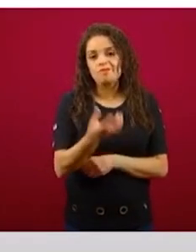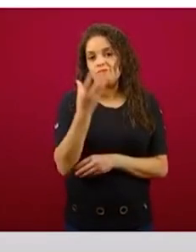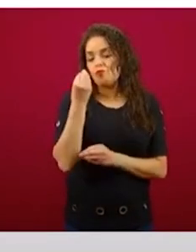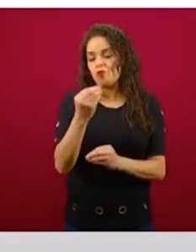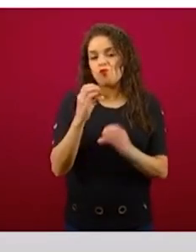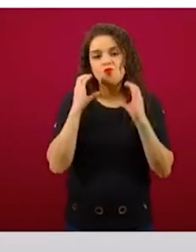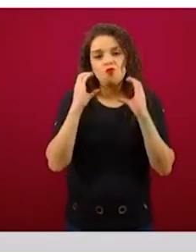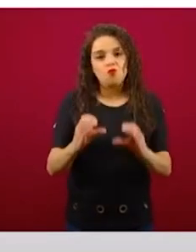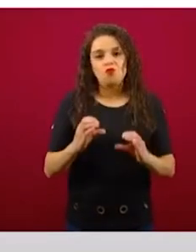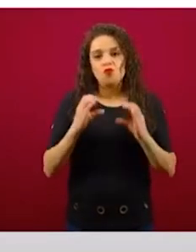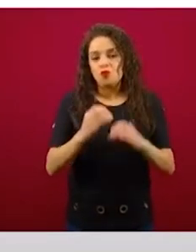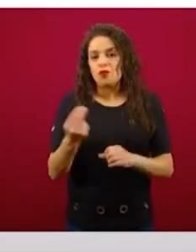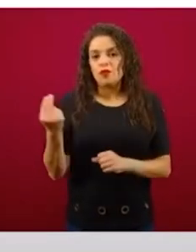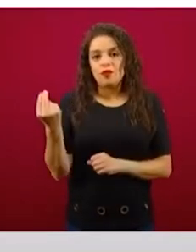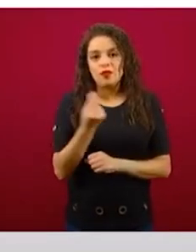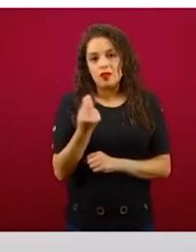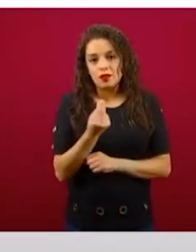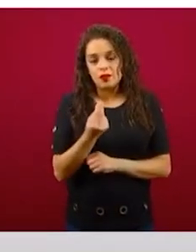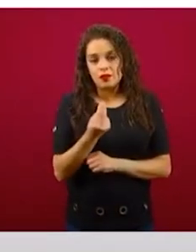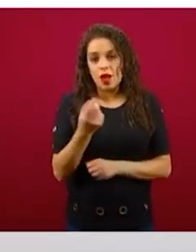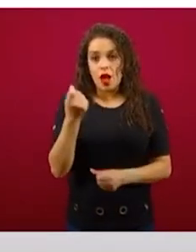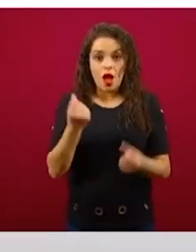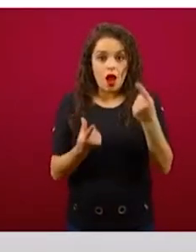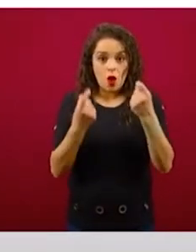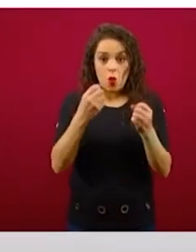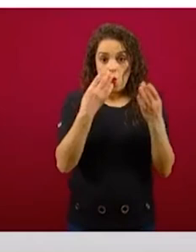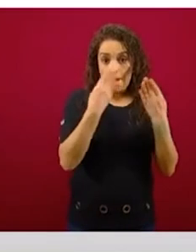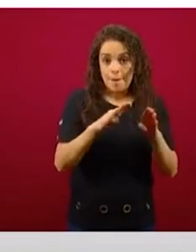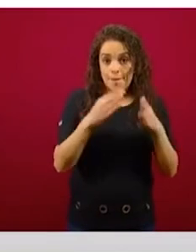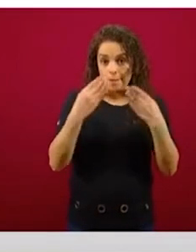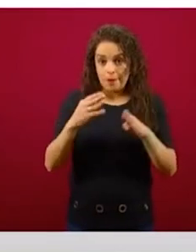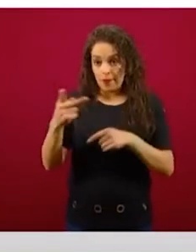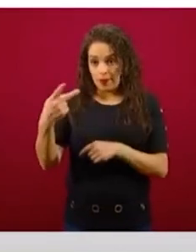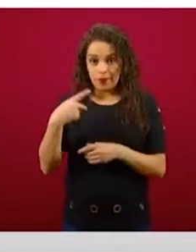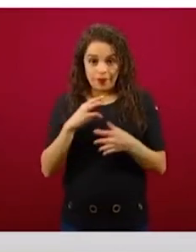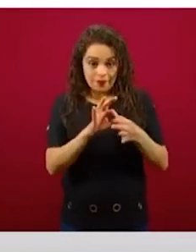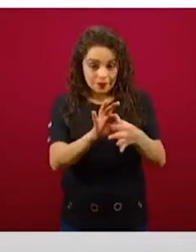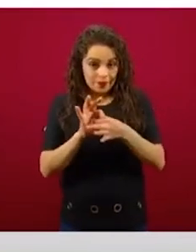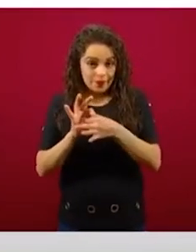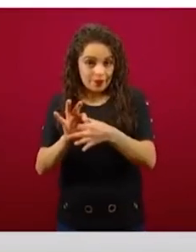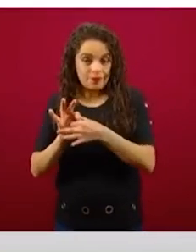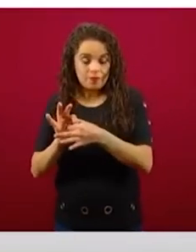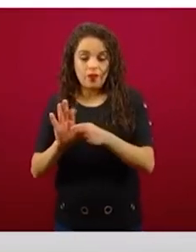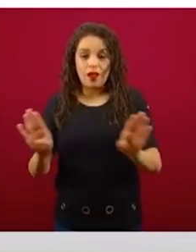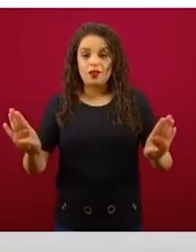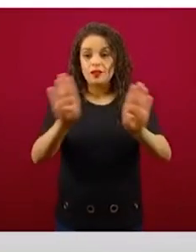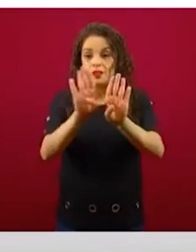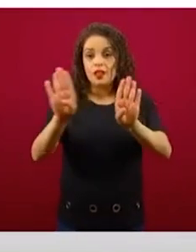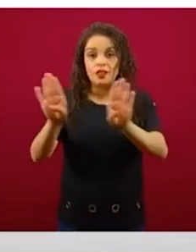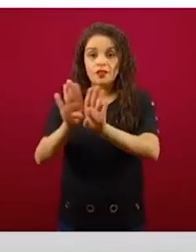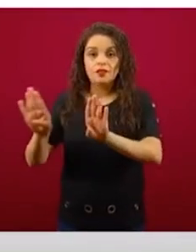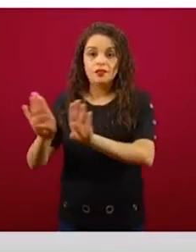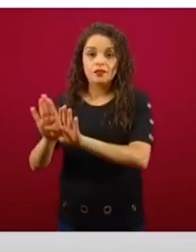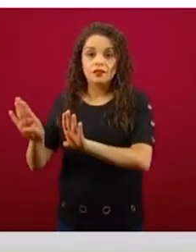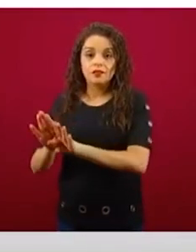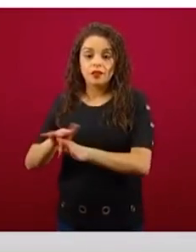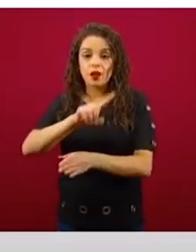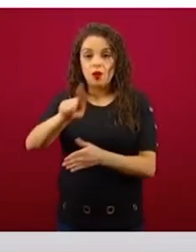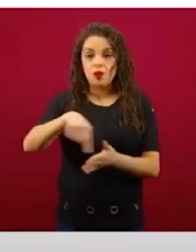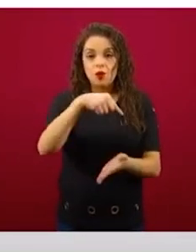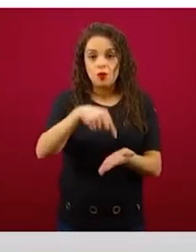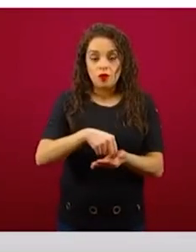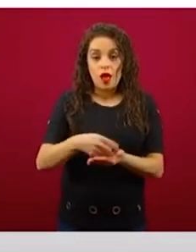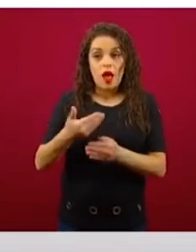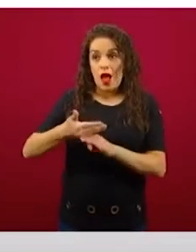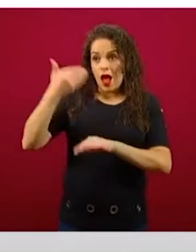cuidado. Algunos de los bancos con los que estamos trabajando han cerrado sucursales que habían incluso permanecido abiertas y que